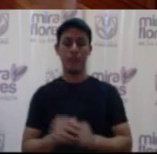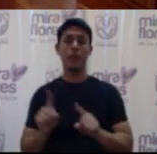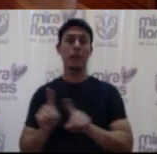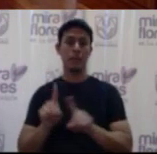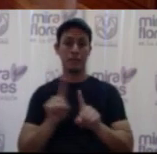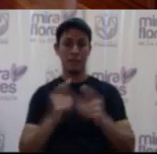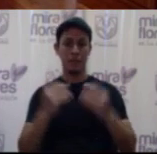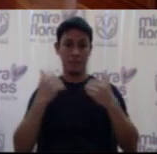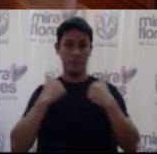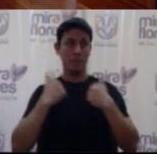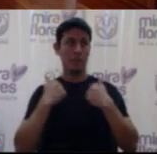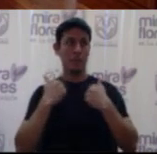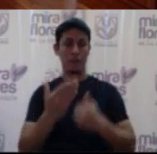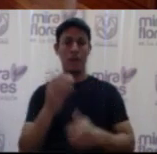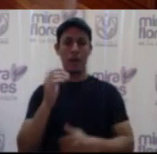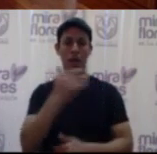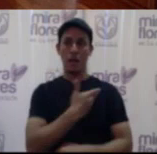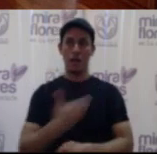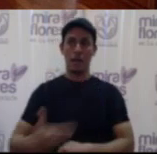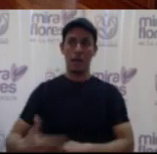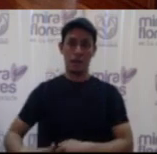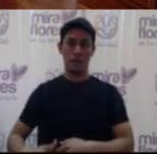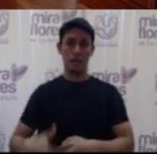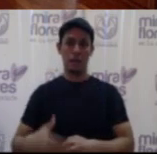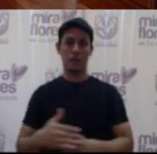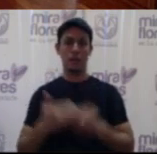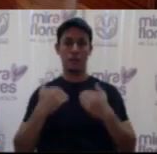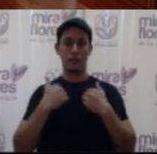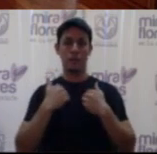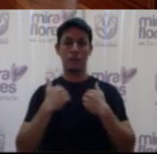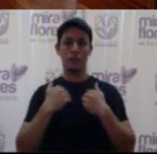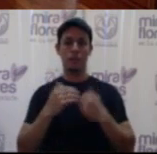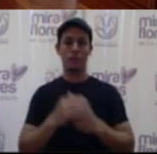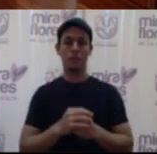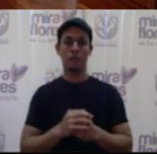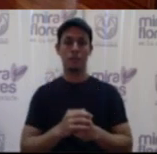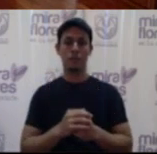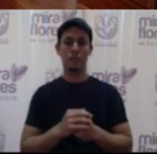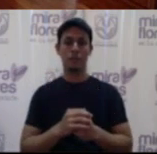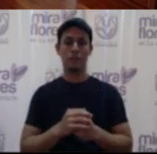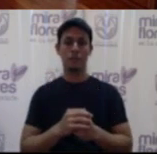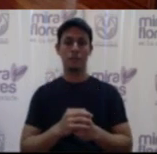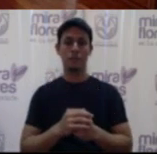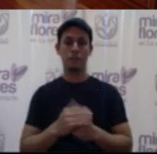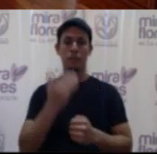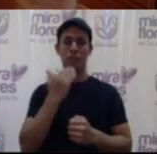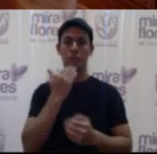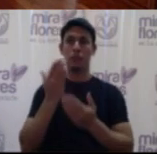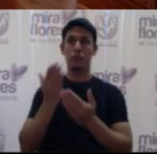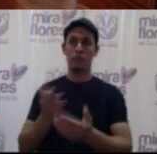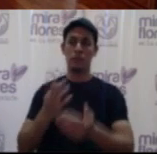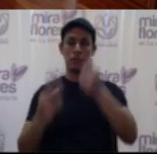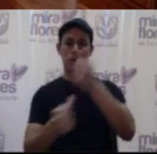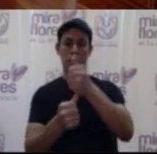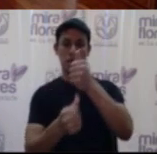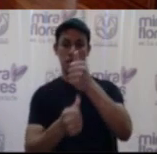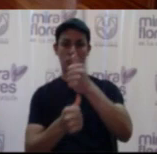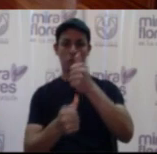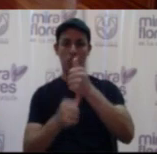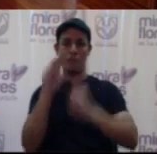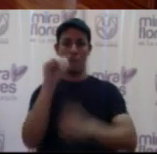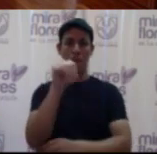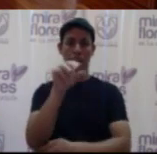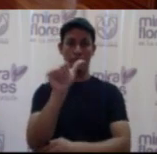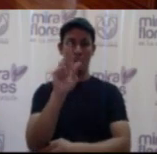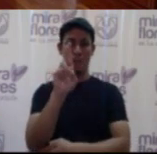También tenemos, señor alcalde, una moción de orden del día presentada por el señor regidor Martín Bustamante